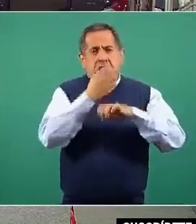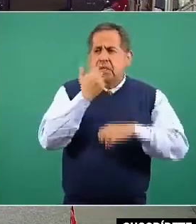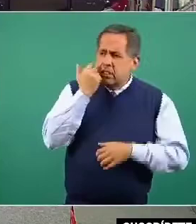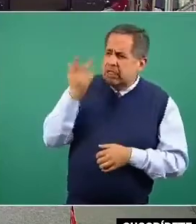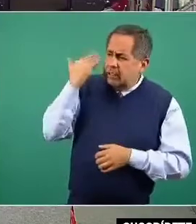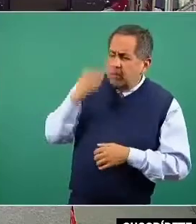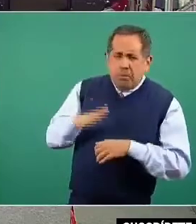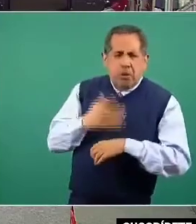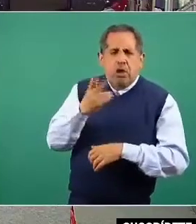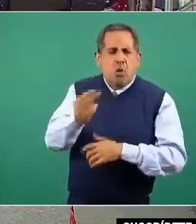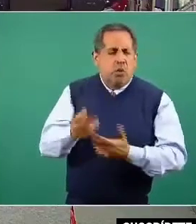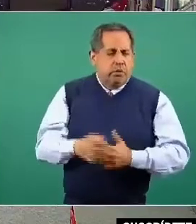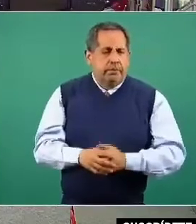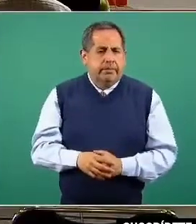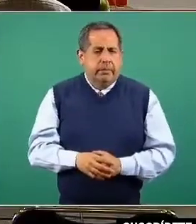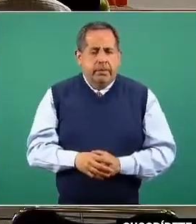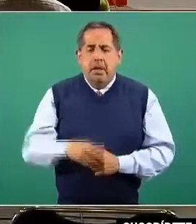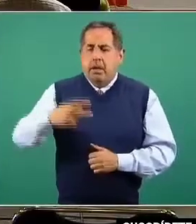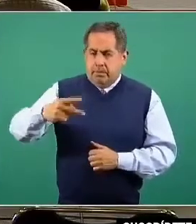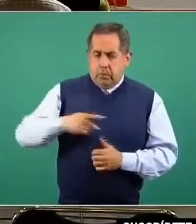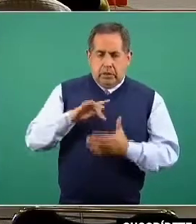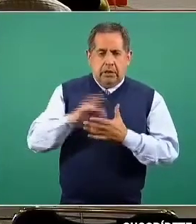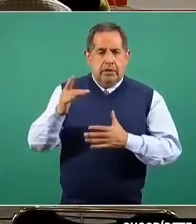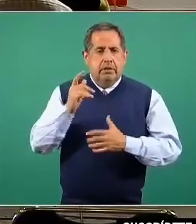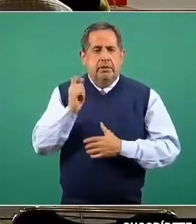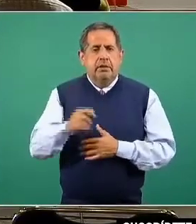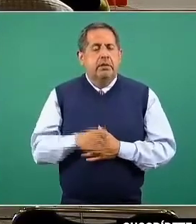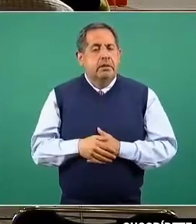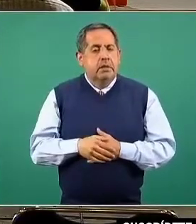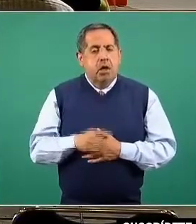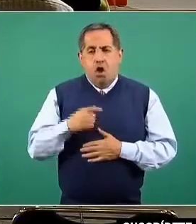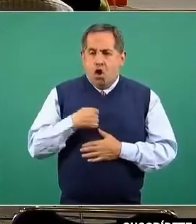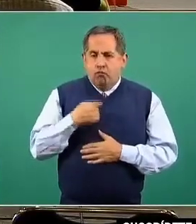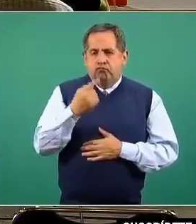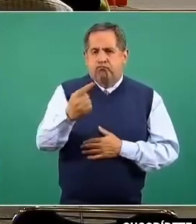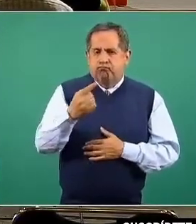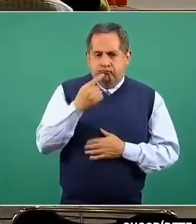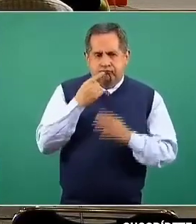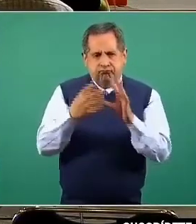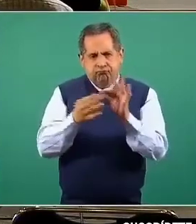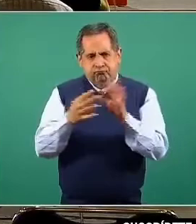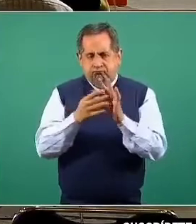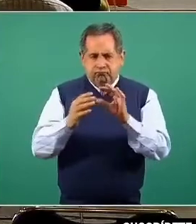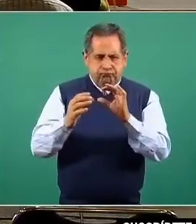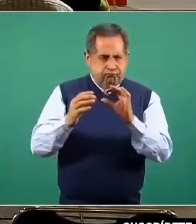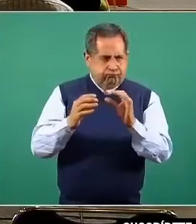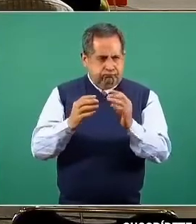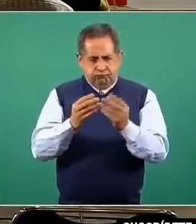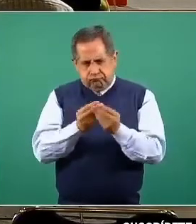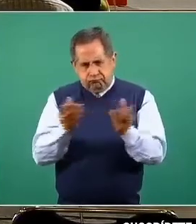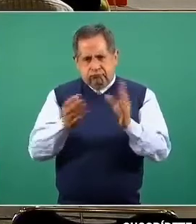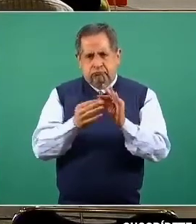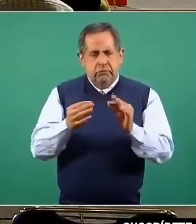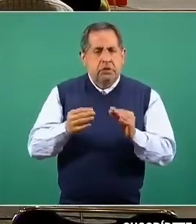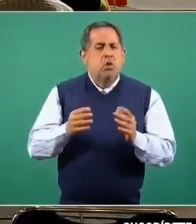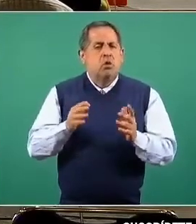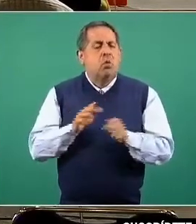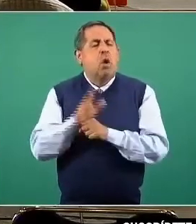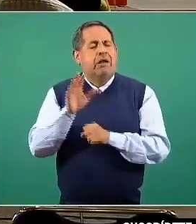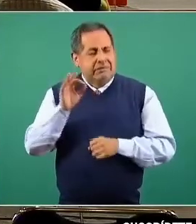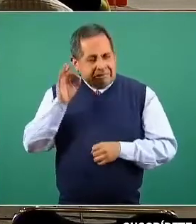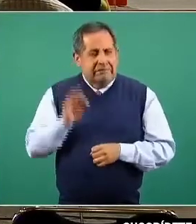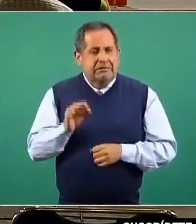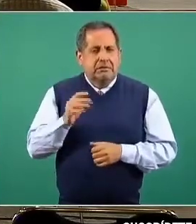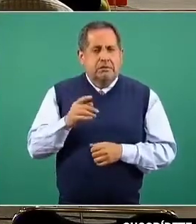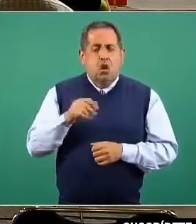primera. Gracias por preguntarlo, Natalia, porque así comentamos con el público lo que efectivamente